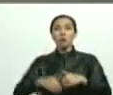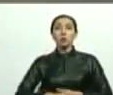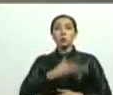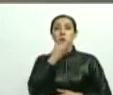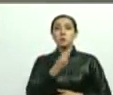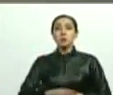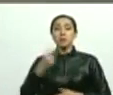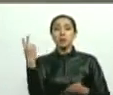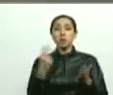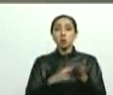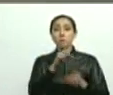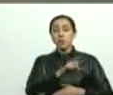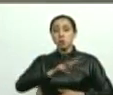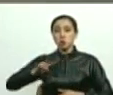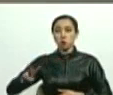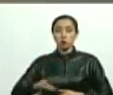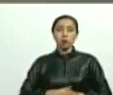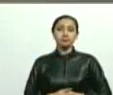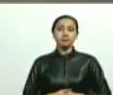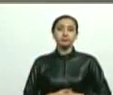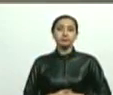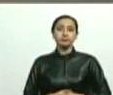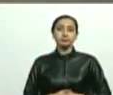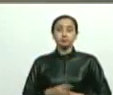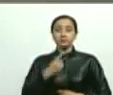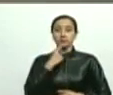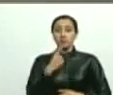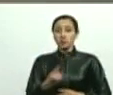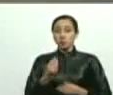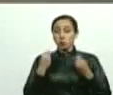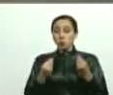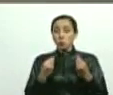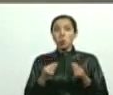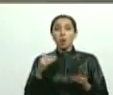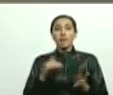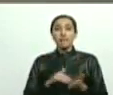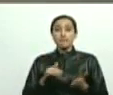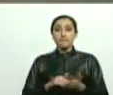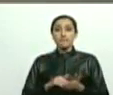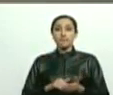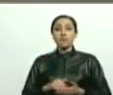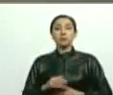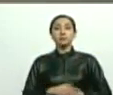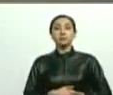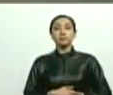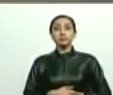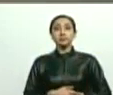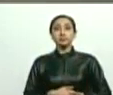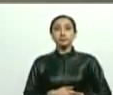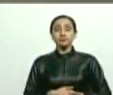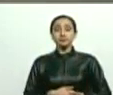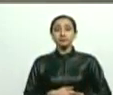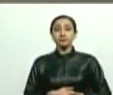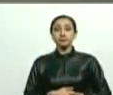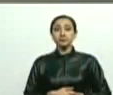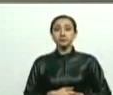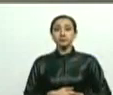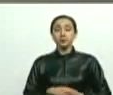2012. Lo dijo muchas veces nuestro compatriota y